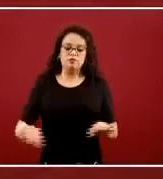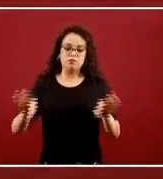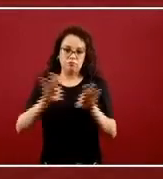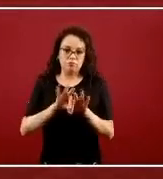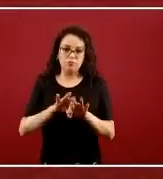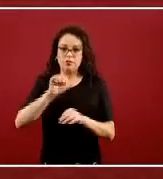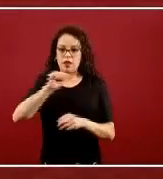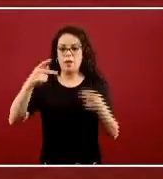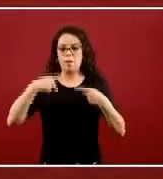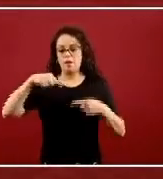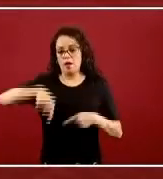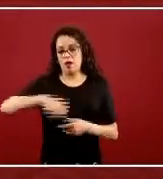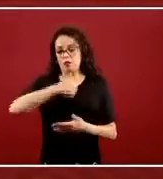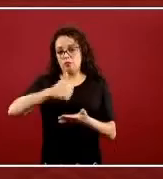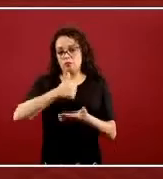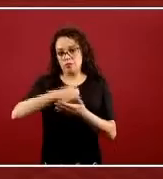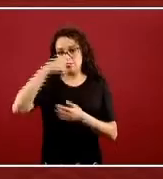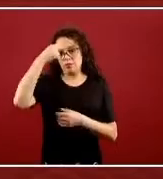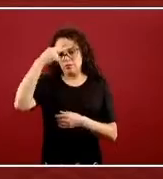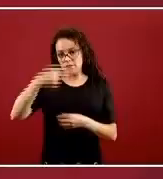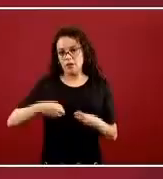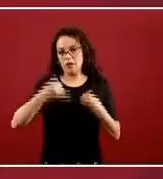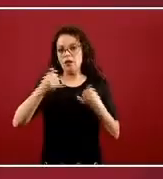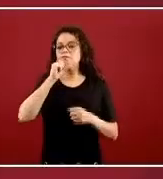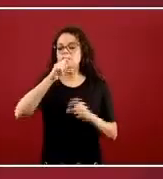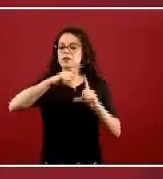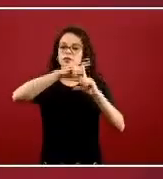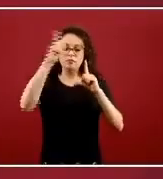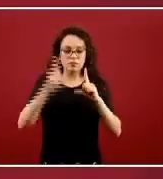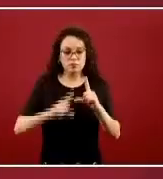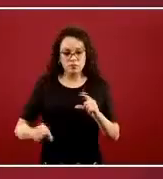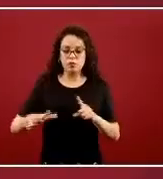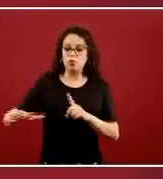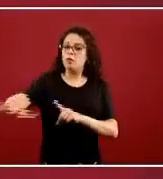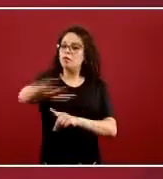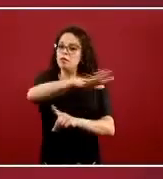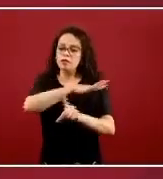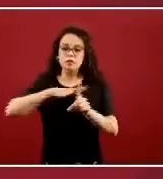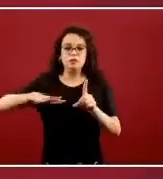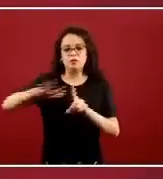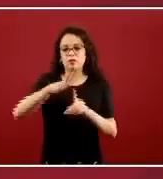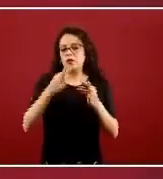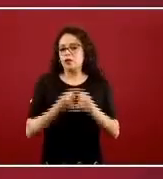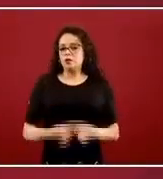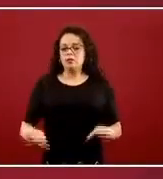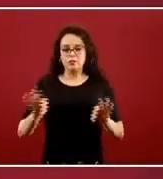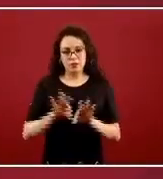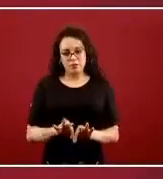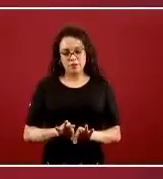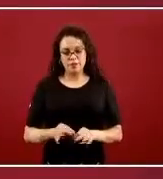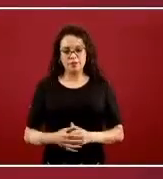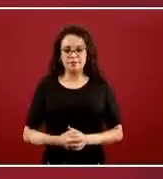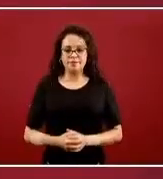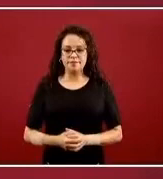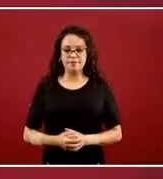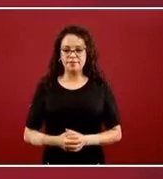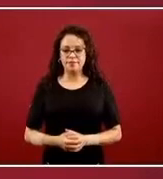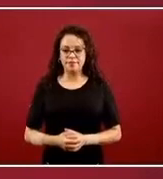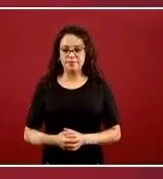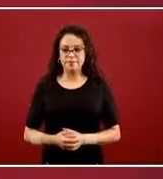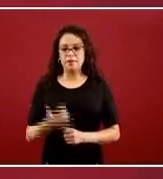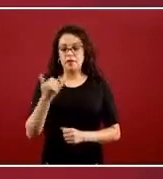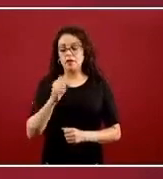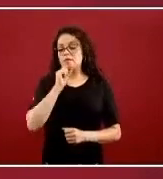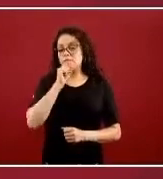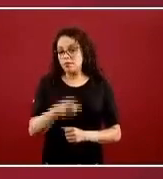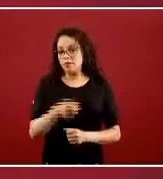país. Este es un esfuerzo colectivo de toda la sociedad y también hemos dejado muy en claro que no se trata de un